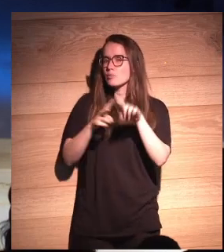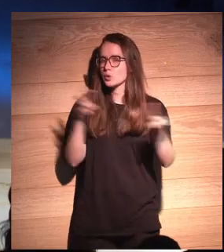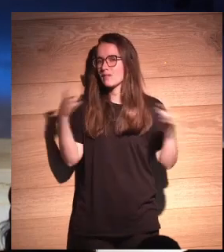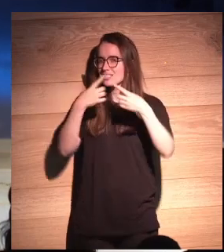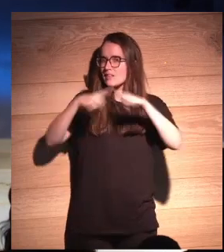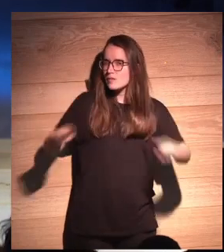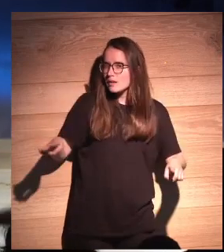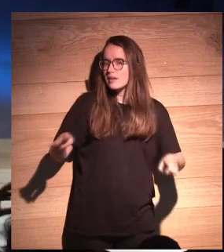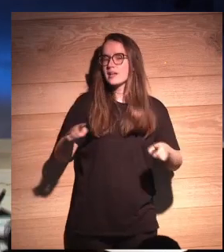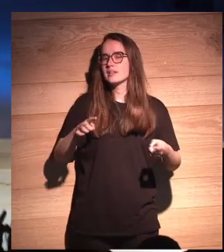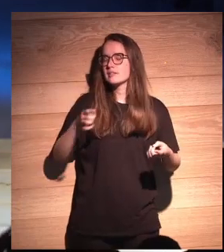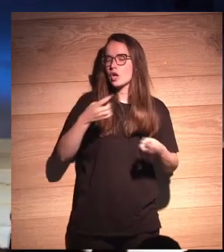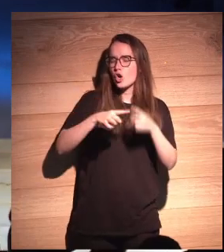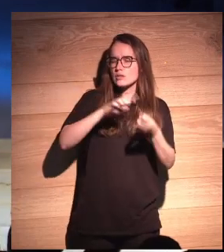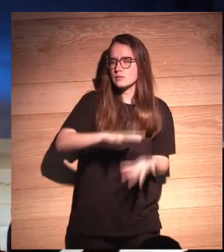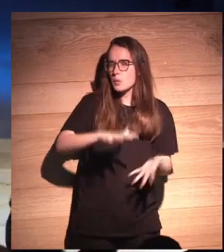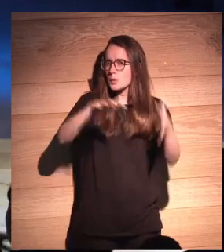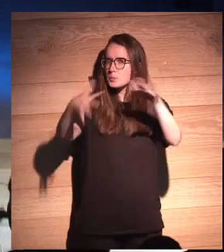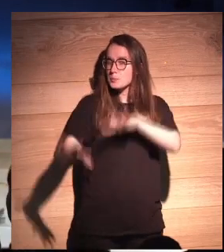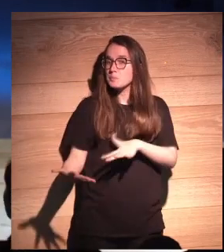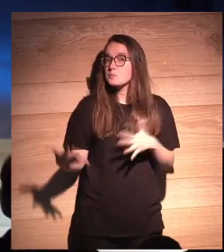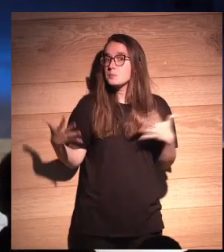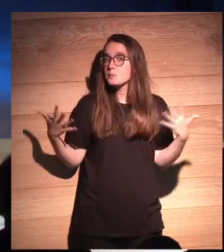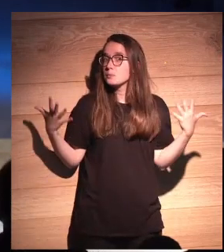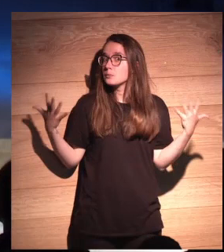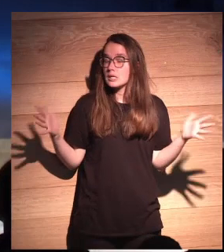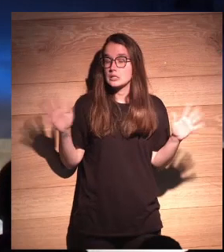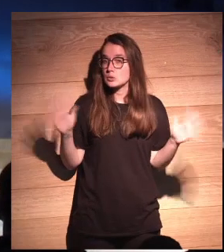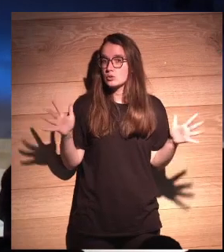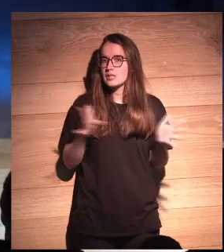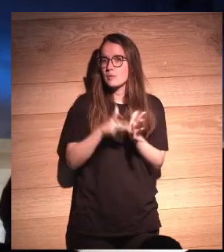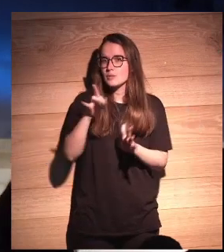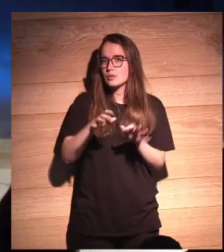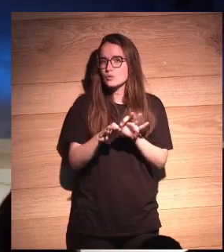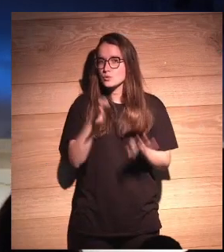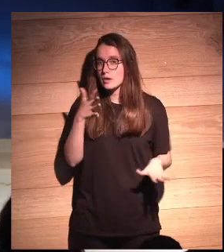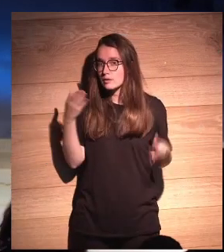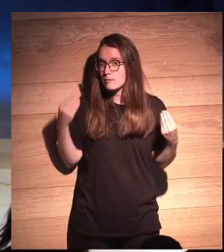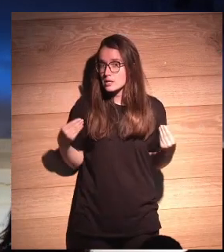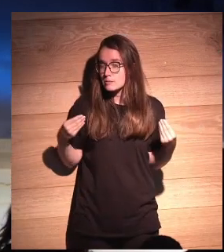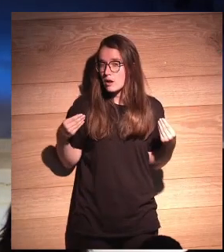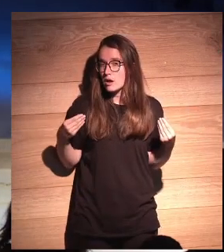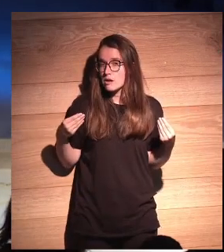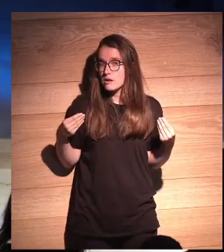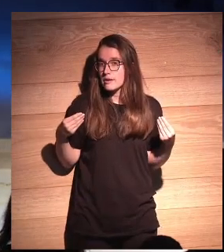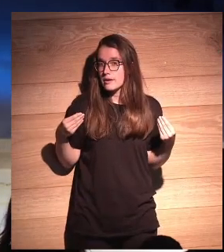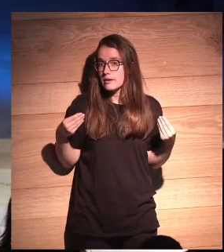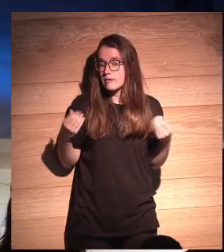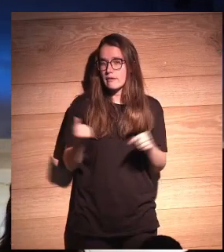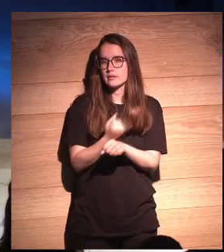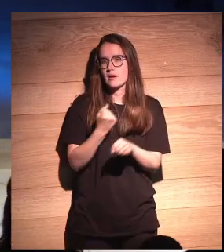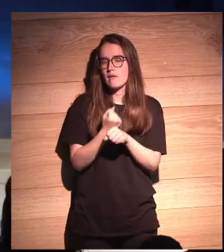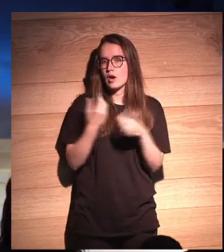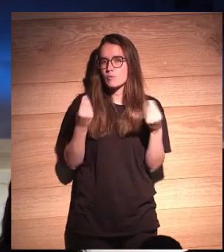de vista, estábamos dándole vuelta a las cosas, y esto, tuvimos también la suerte esta y de